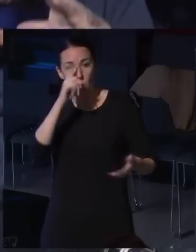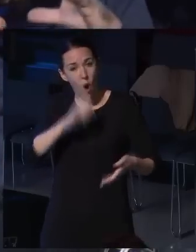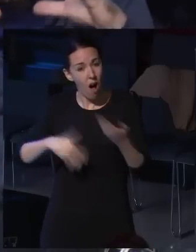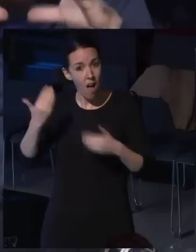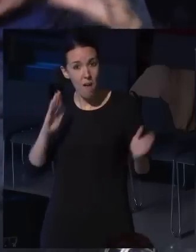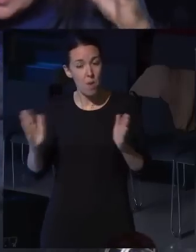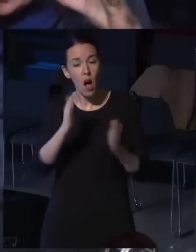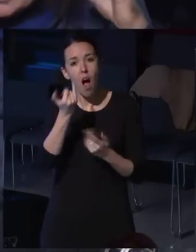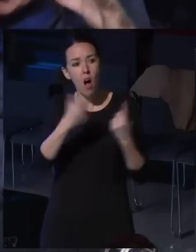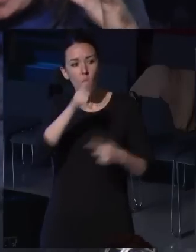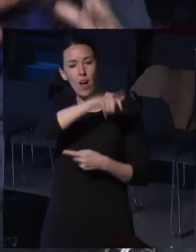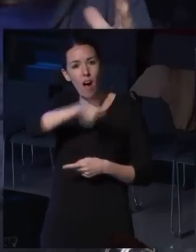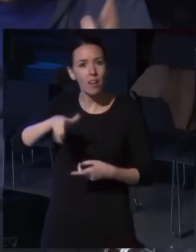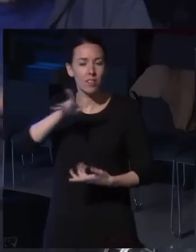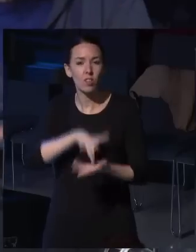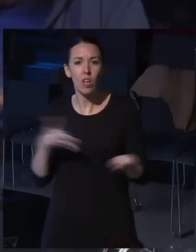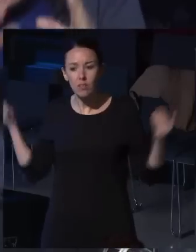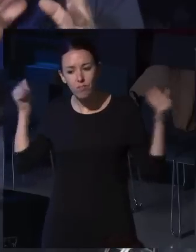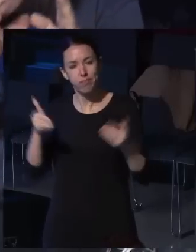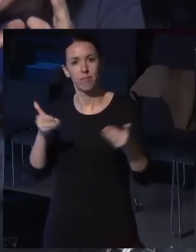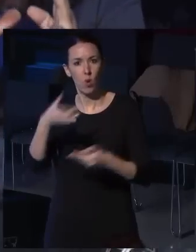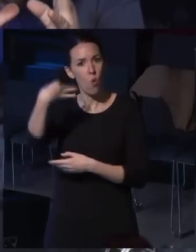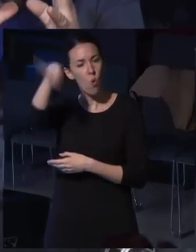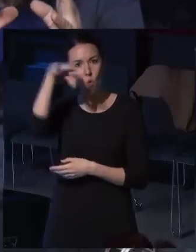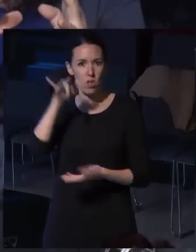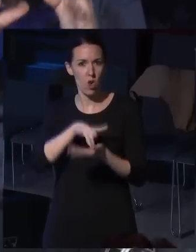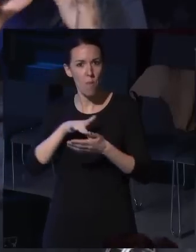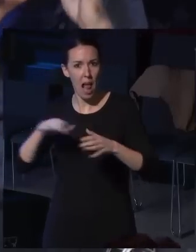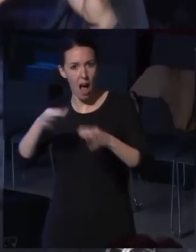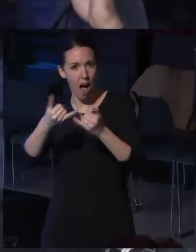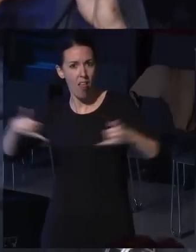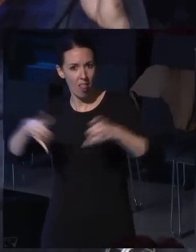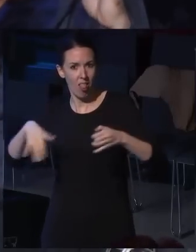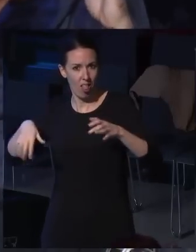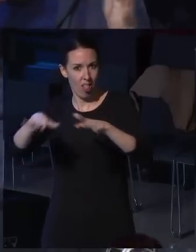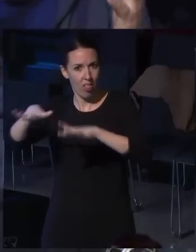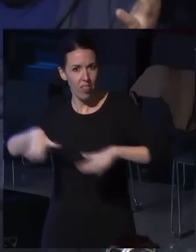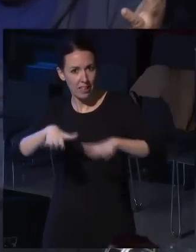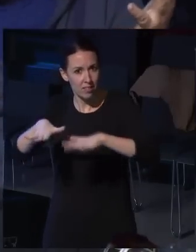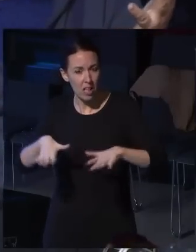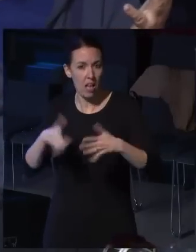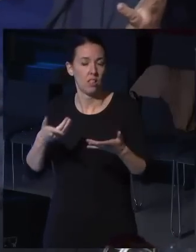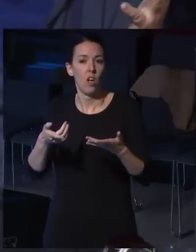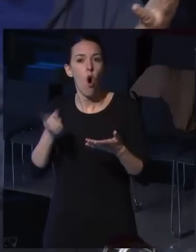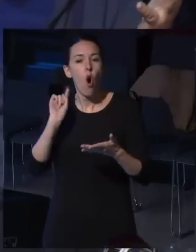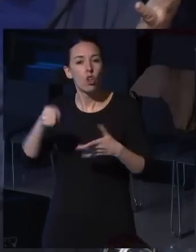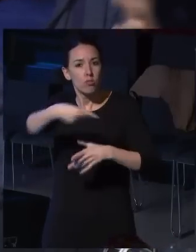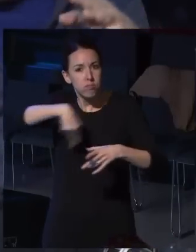época había gente que se dedicaba solo a la cinta, ¿no? O gente que se dedicaba... Yo recuerdo